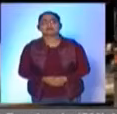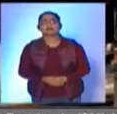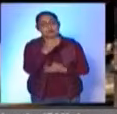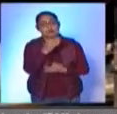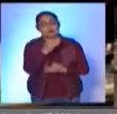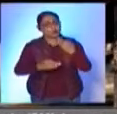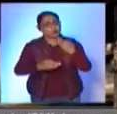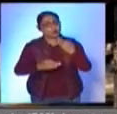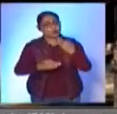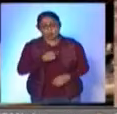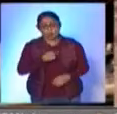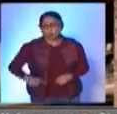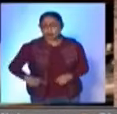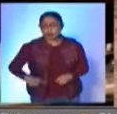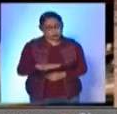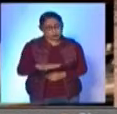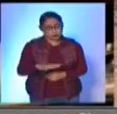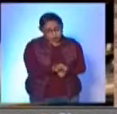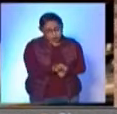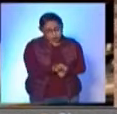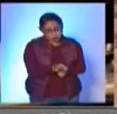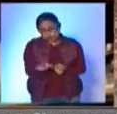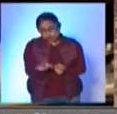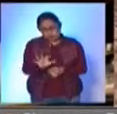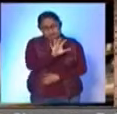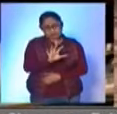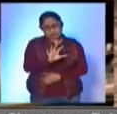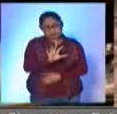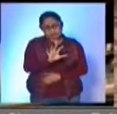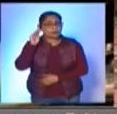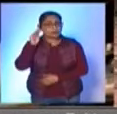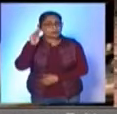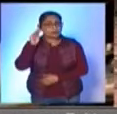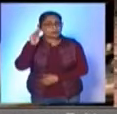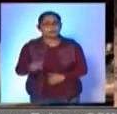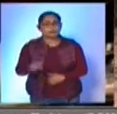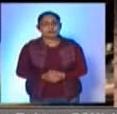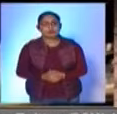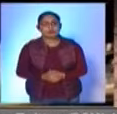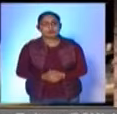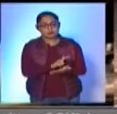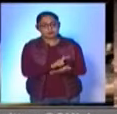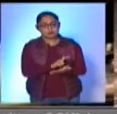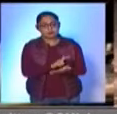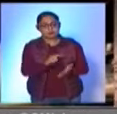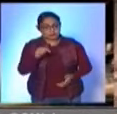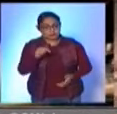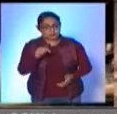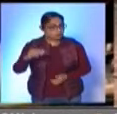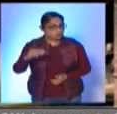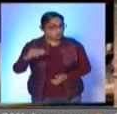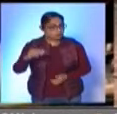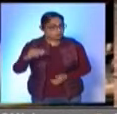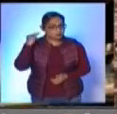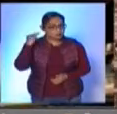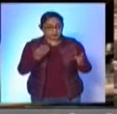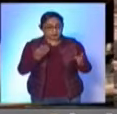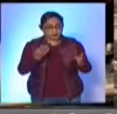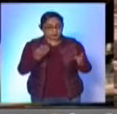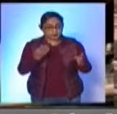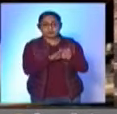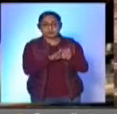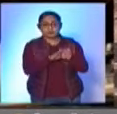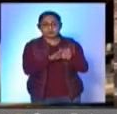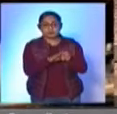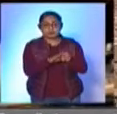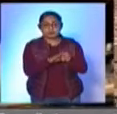los municipios del estado de Michoacán. Para el caso específico del municipio de Morelia, el cierre a